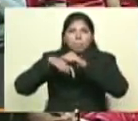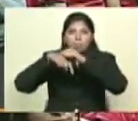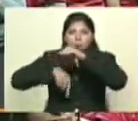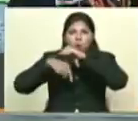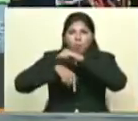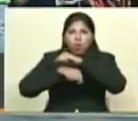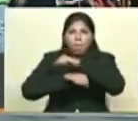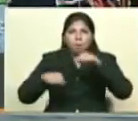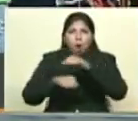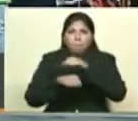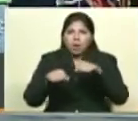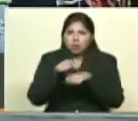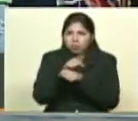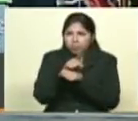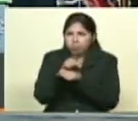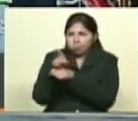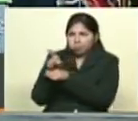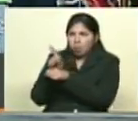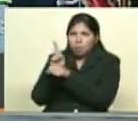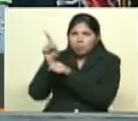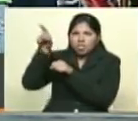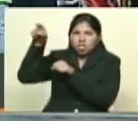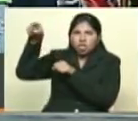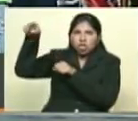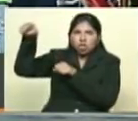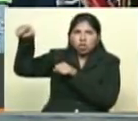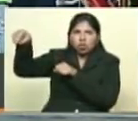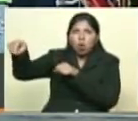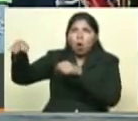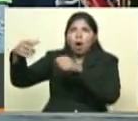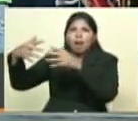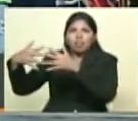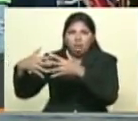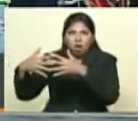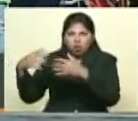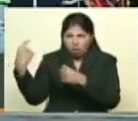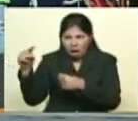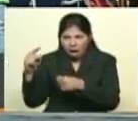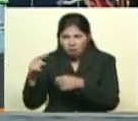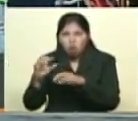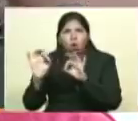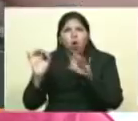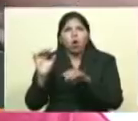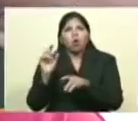¿Tiene Venezuela armas de destrucción masiva apuntando hacia otros pueblos del mundo?